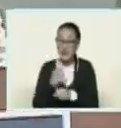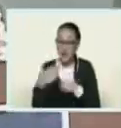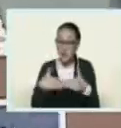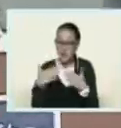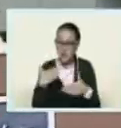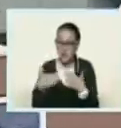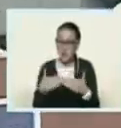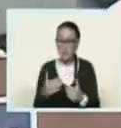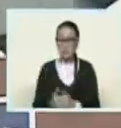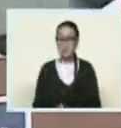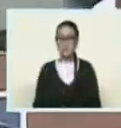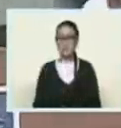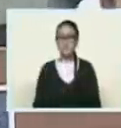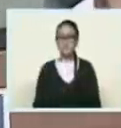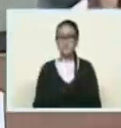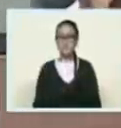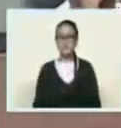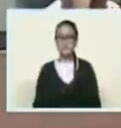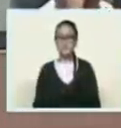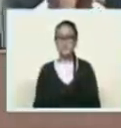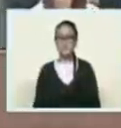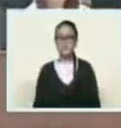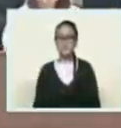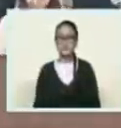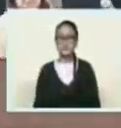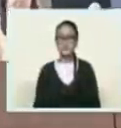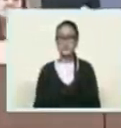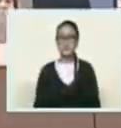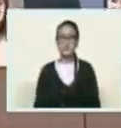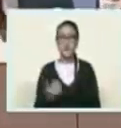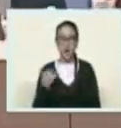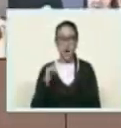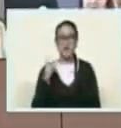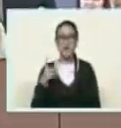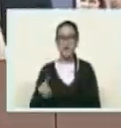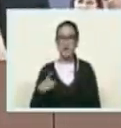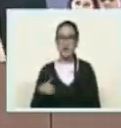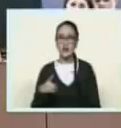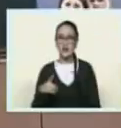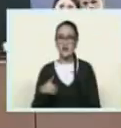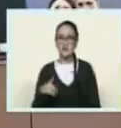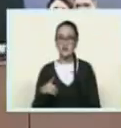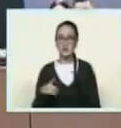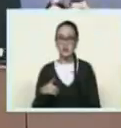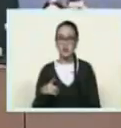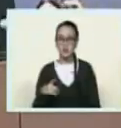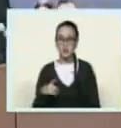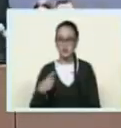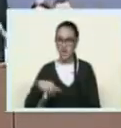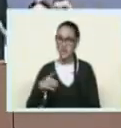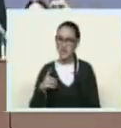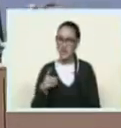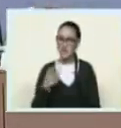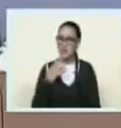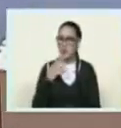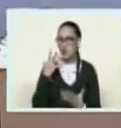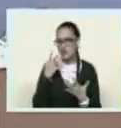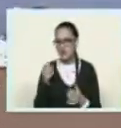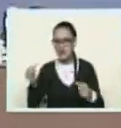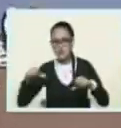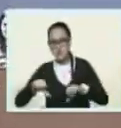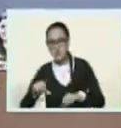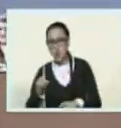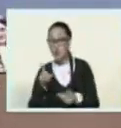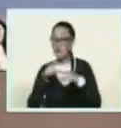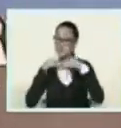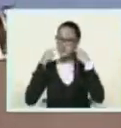cada victoria y cada derrota. Claro que tenemos derecho a estar tristes ante la derrota y claro que tenemos